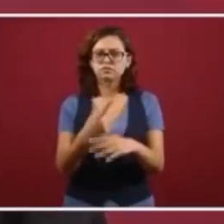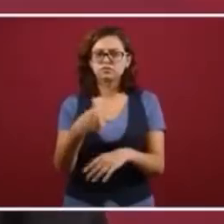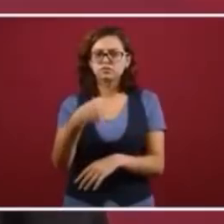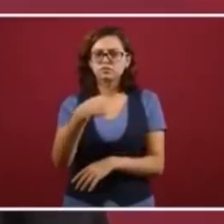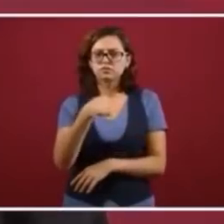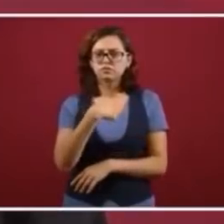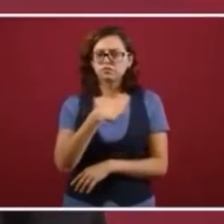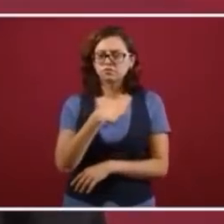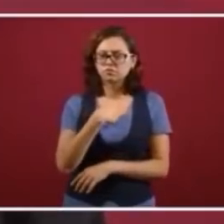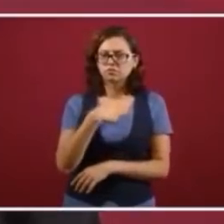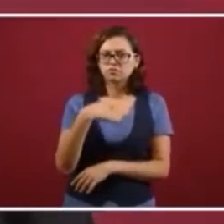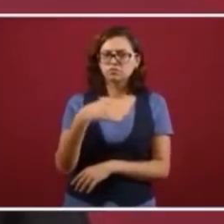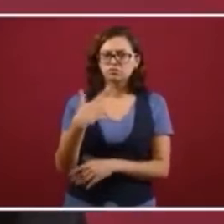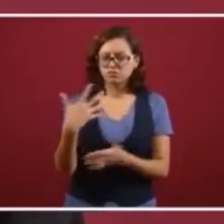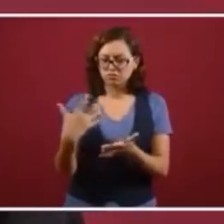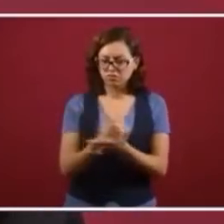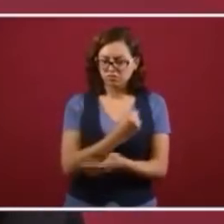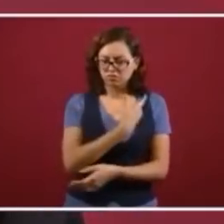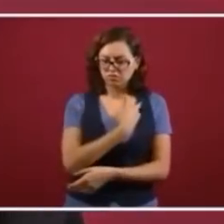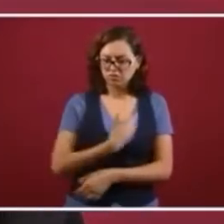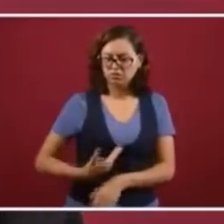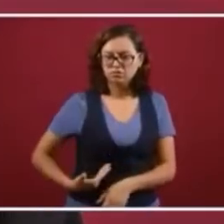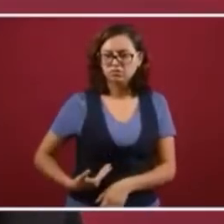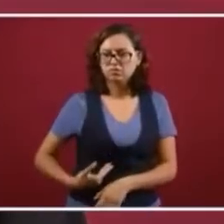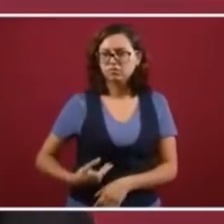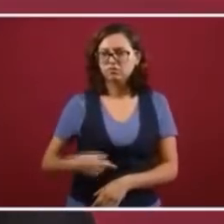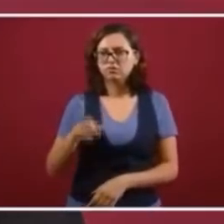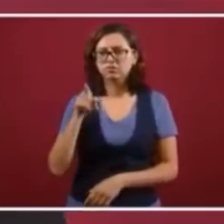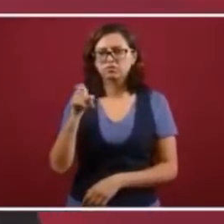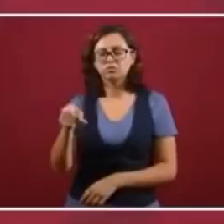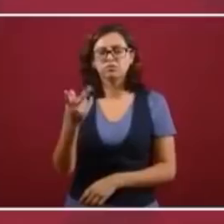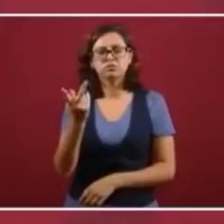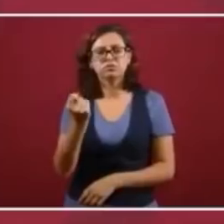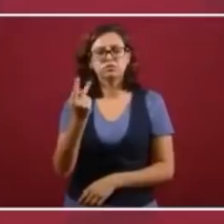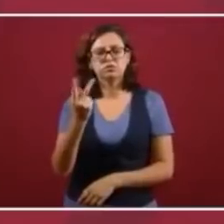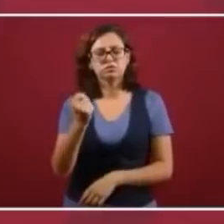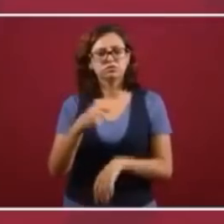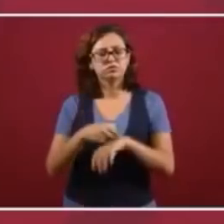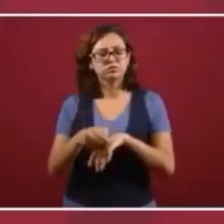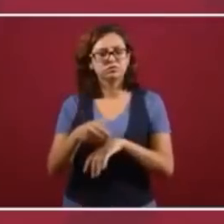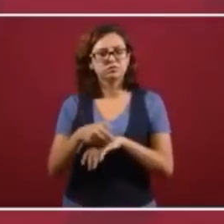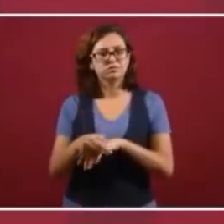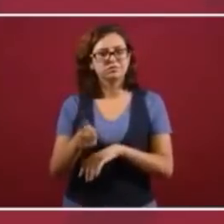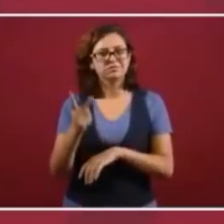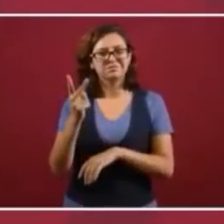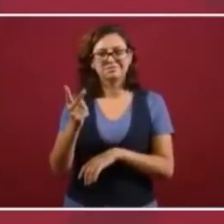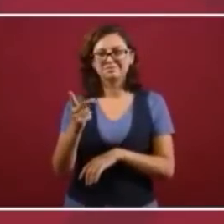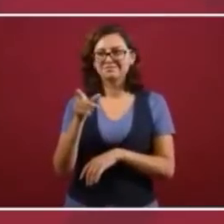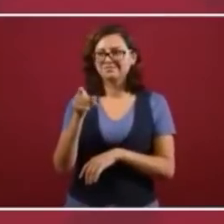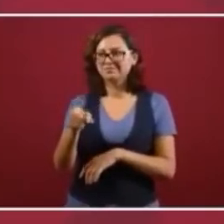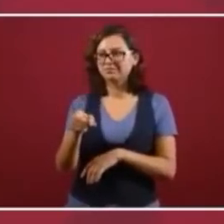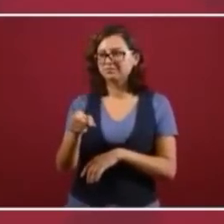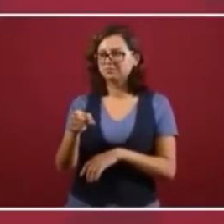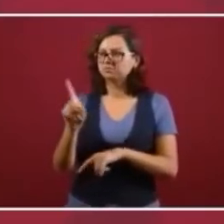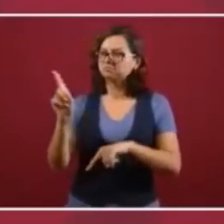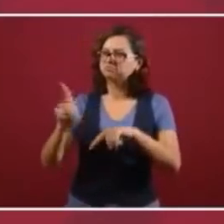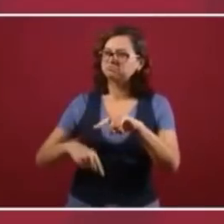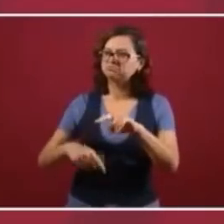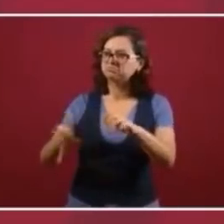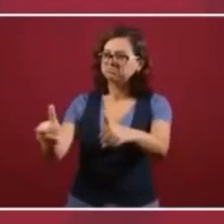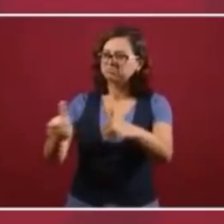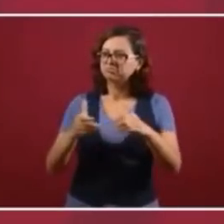Televisa si ganaba. Hasta me llamó la atención porque me quedé con el